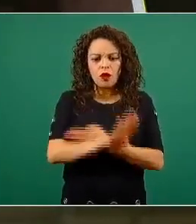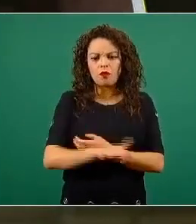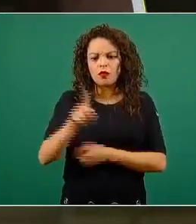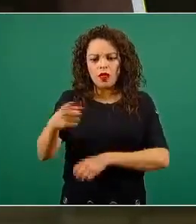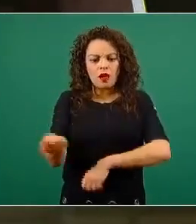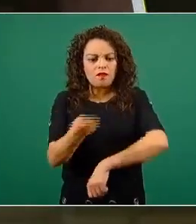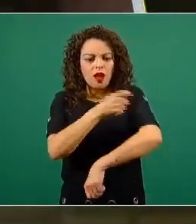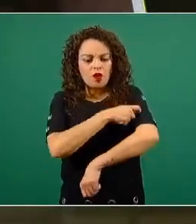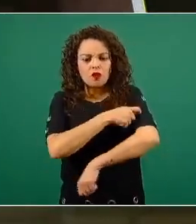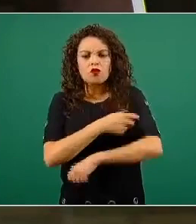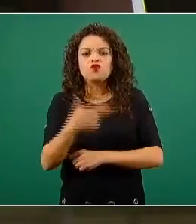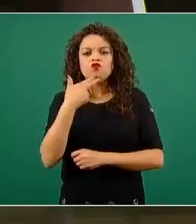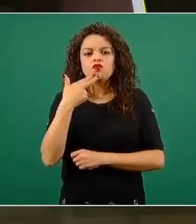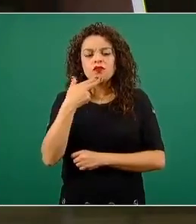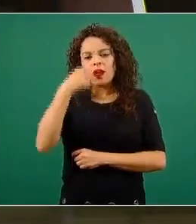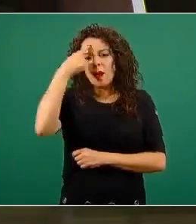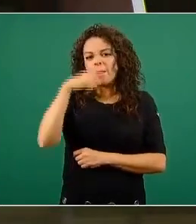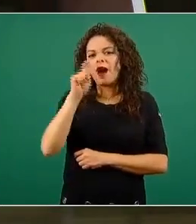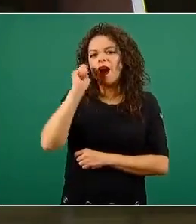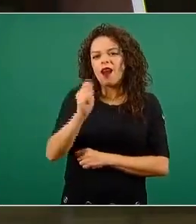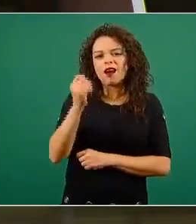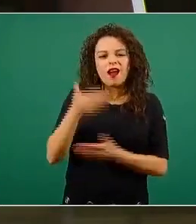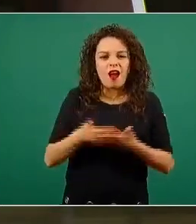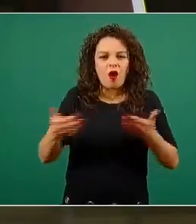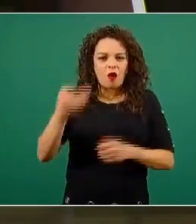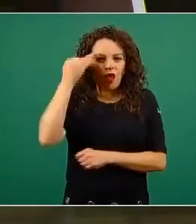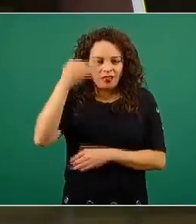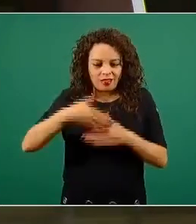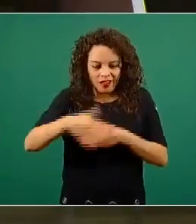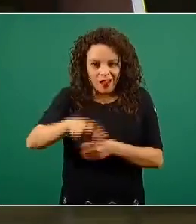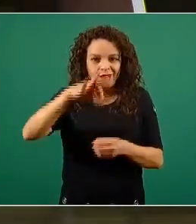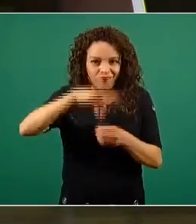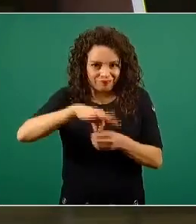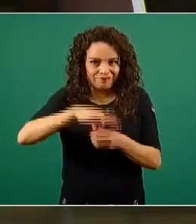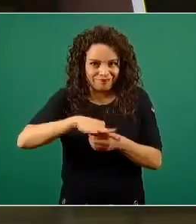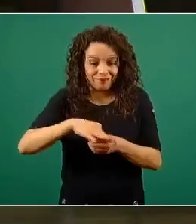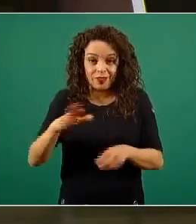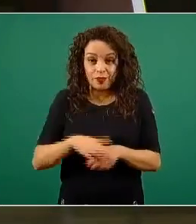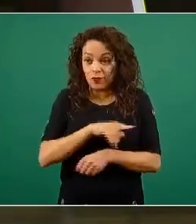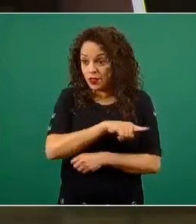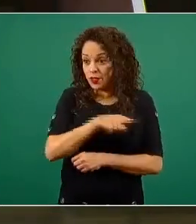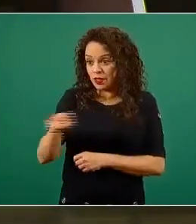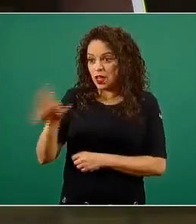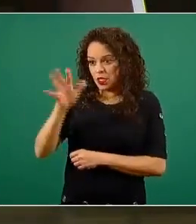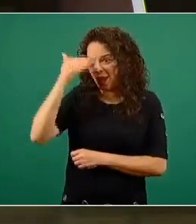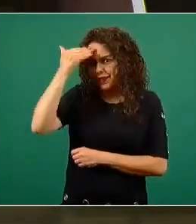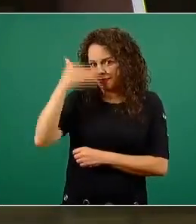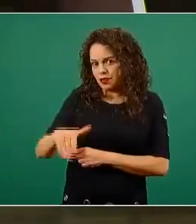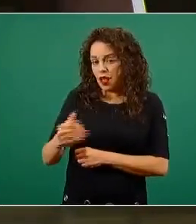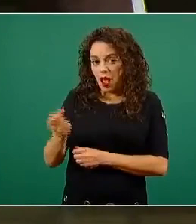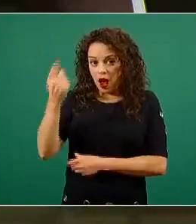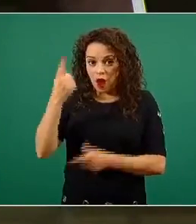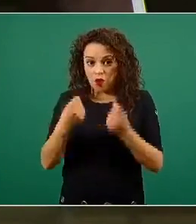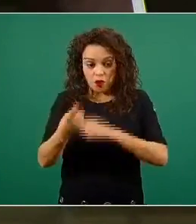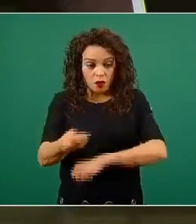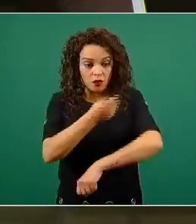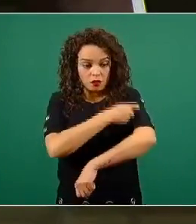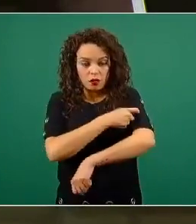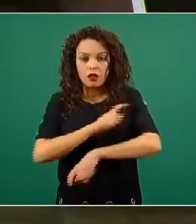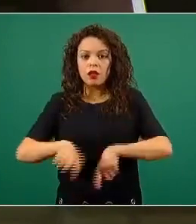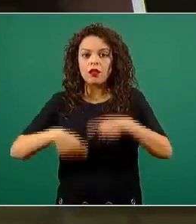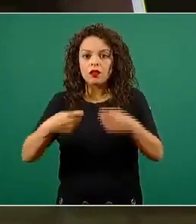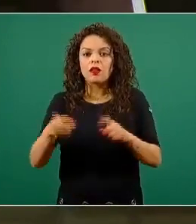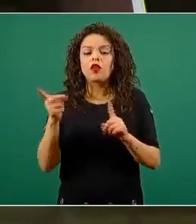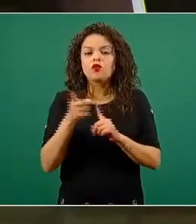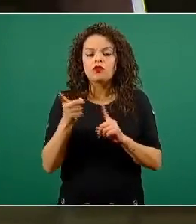mecanismo electoral? Sobre todo, doctor, porque sabemos ya que se van a aplicar, algunas de estas dosis se van a aplicar en los centros